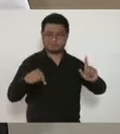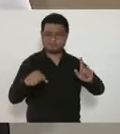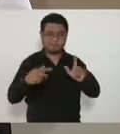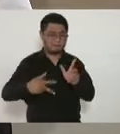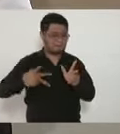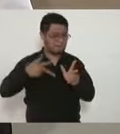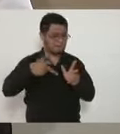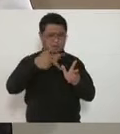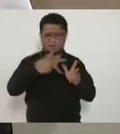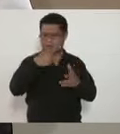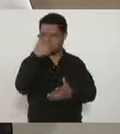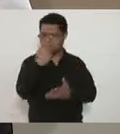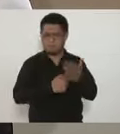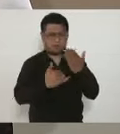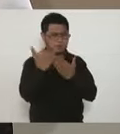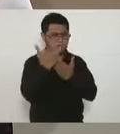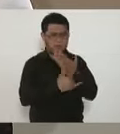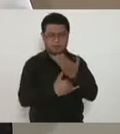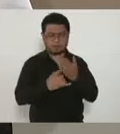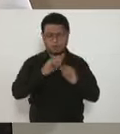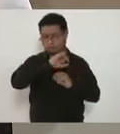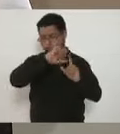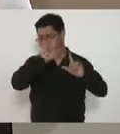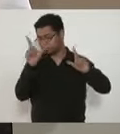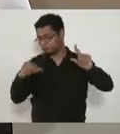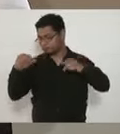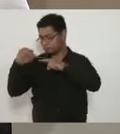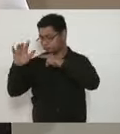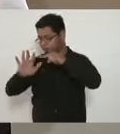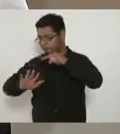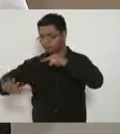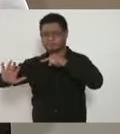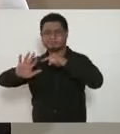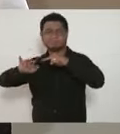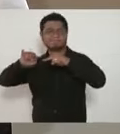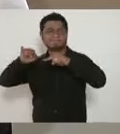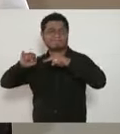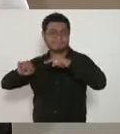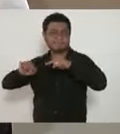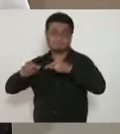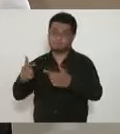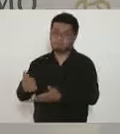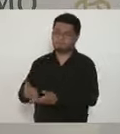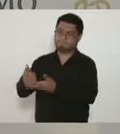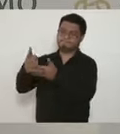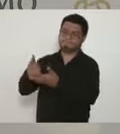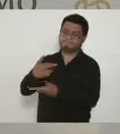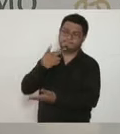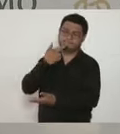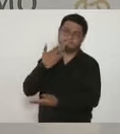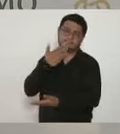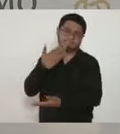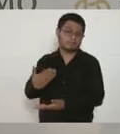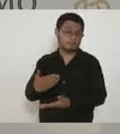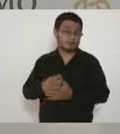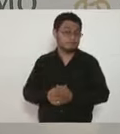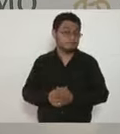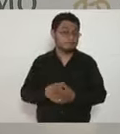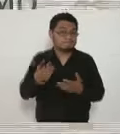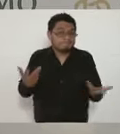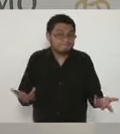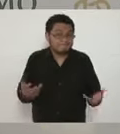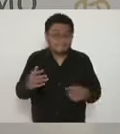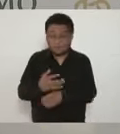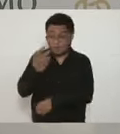del ferrocarril del sureste. Y esto nos ayudó mucho. Por eso ahora